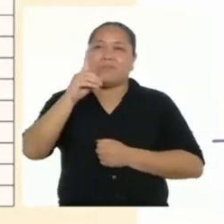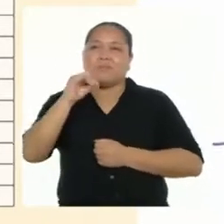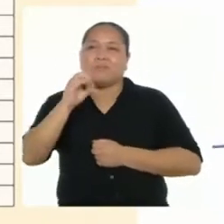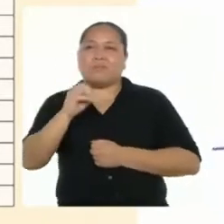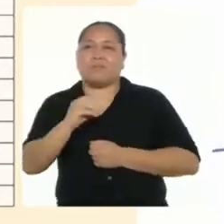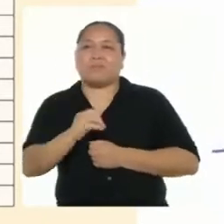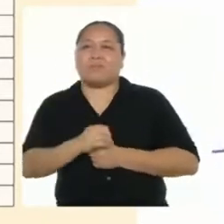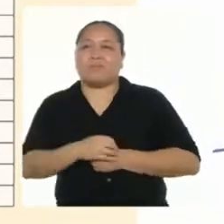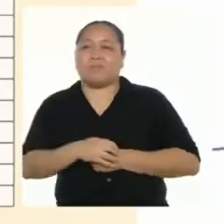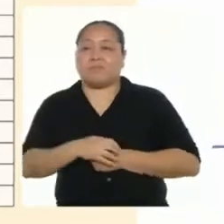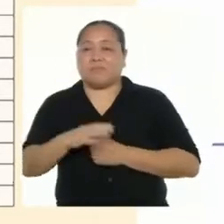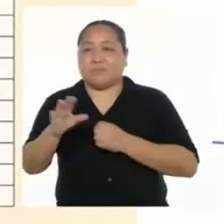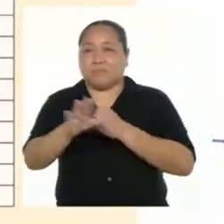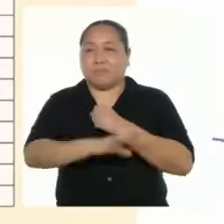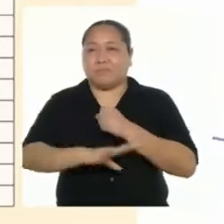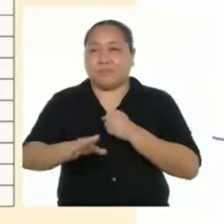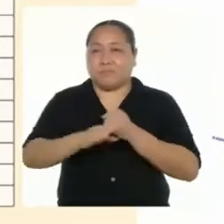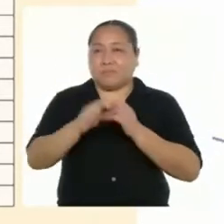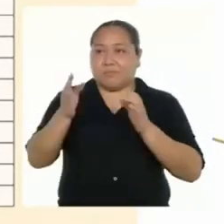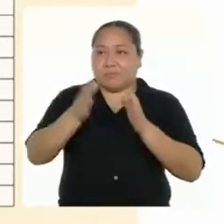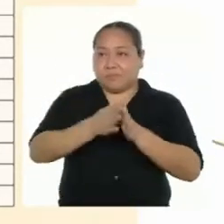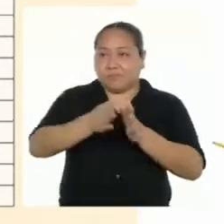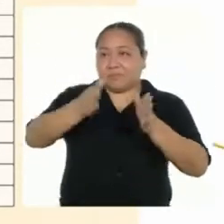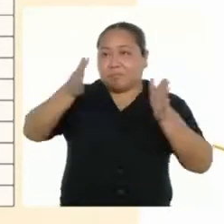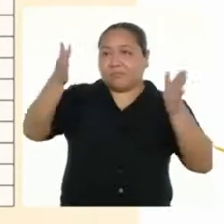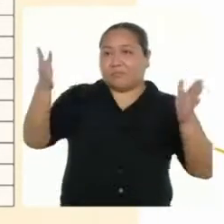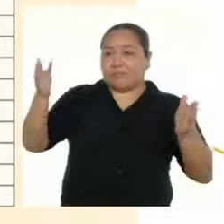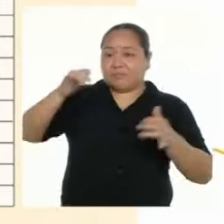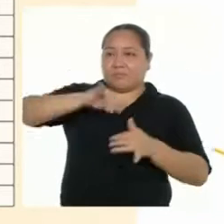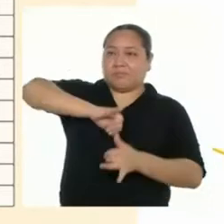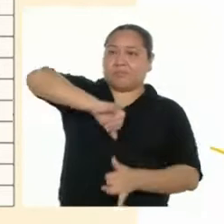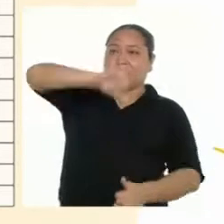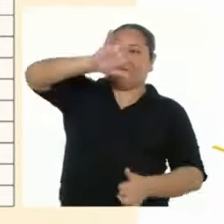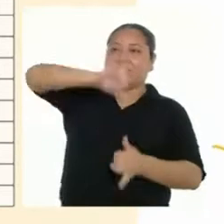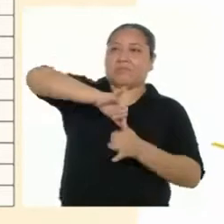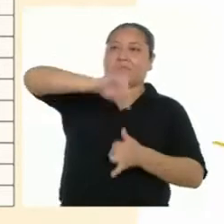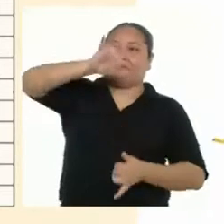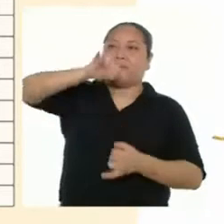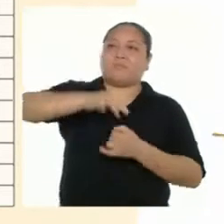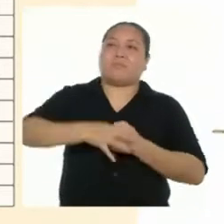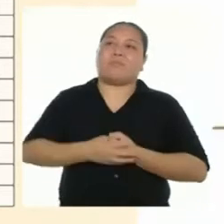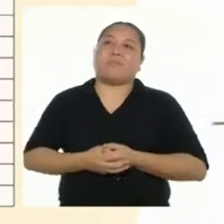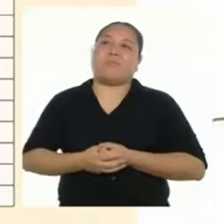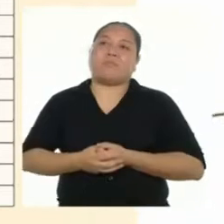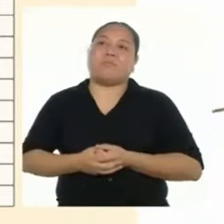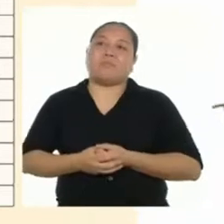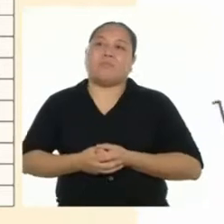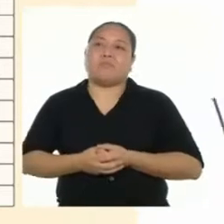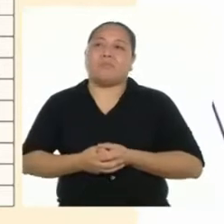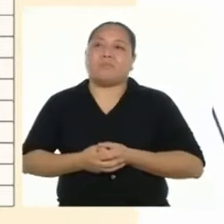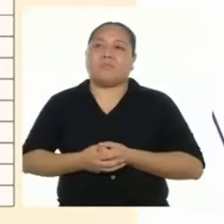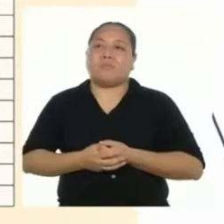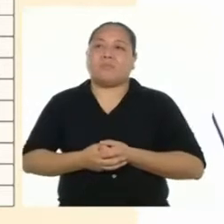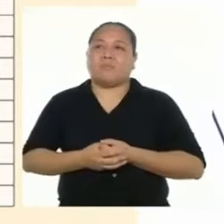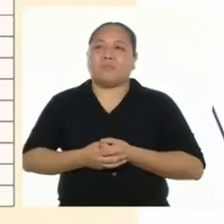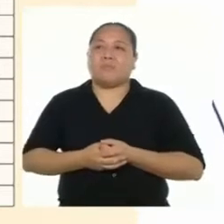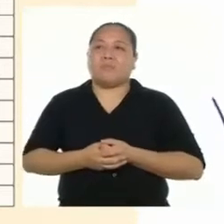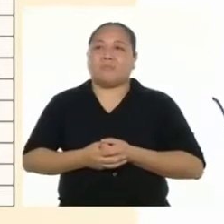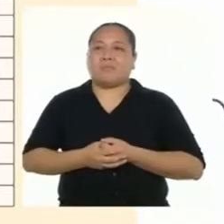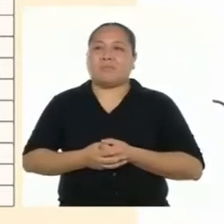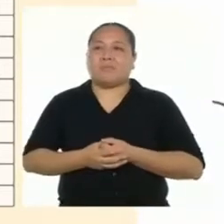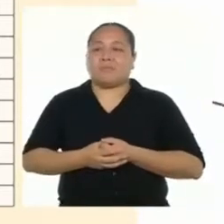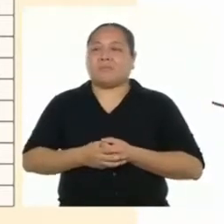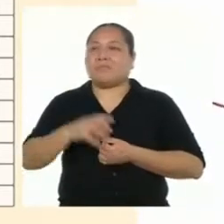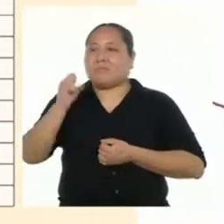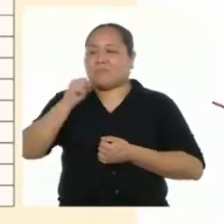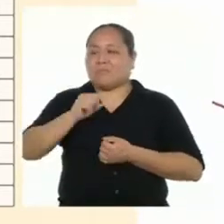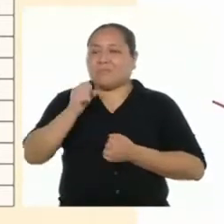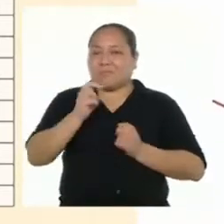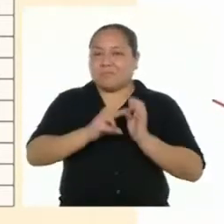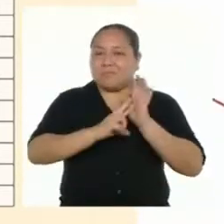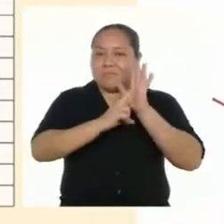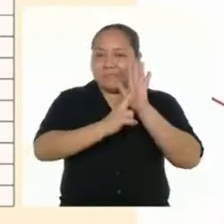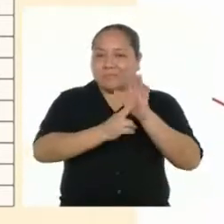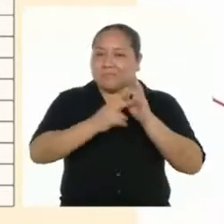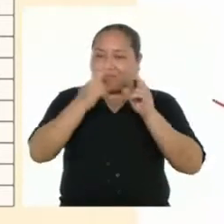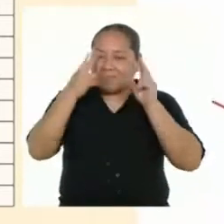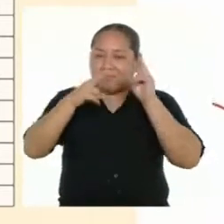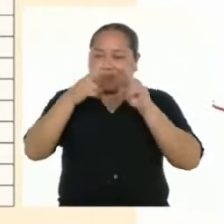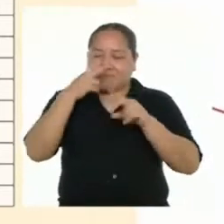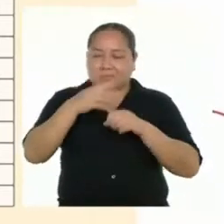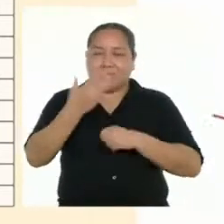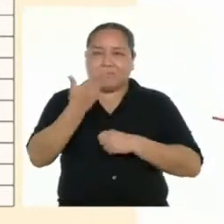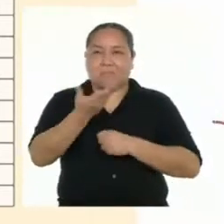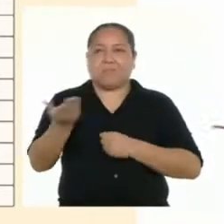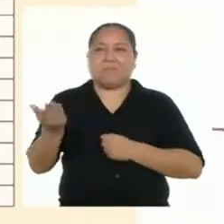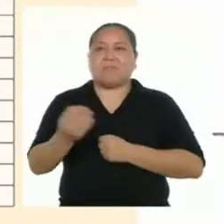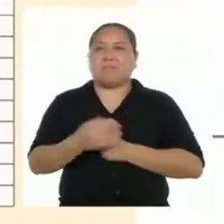radio de la base es mayor a la altura del cilindro. Exactamente. Por ahora sigamos con la representación bidimensional de nuestra